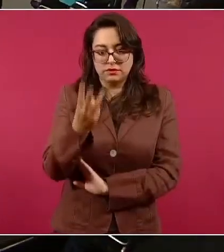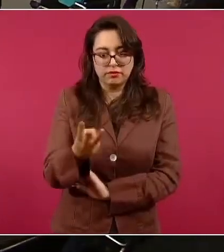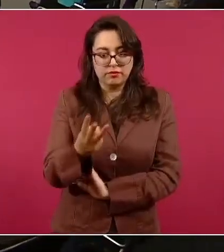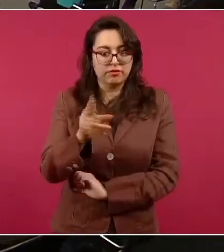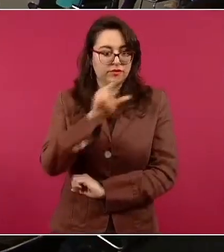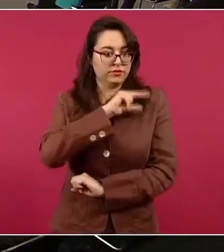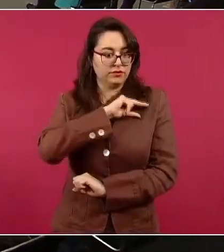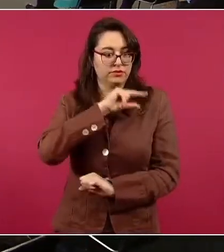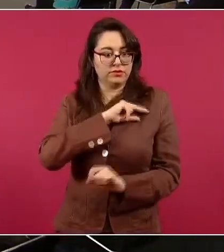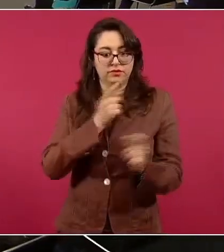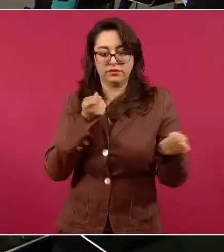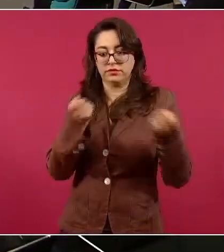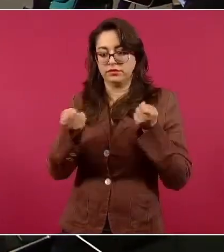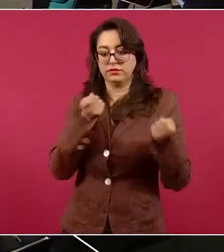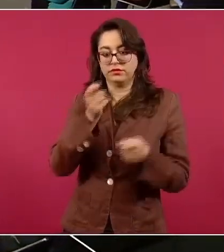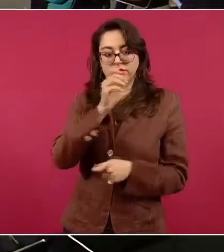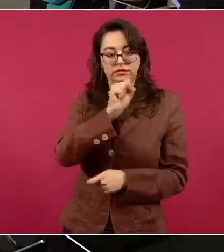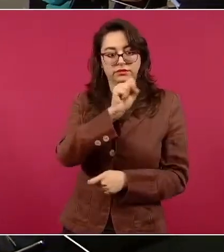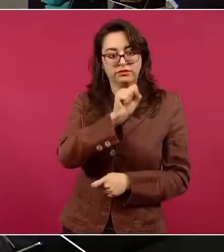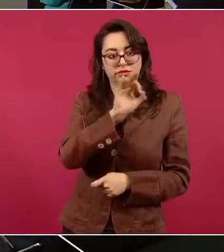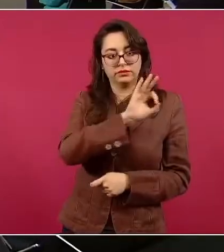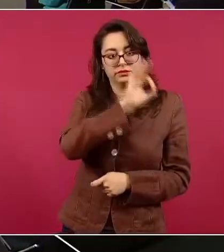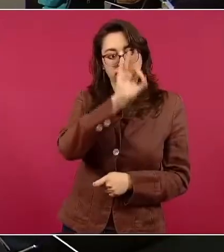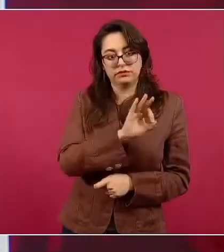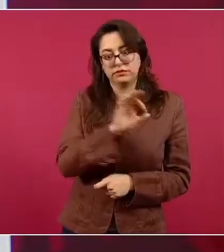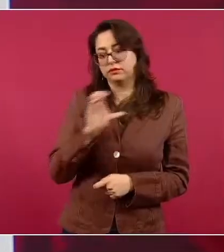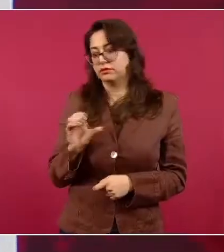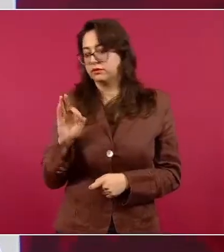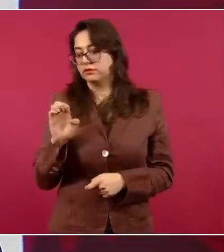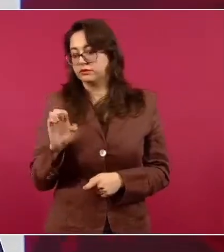Entonces, con la operación que llevamos a cabo,